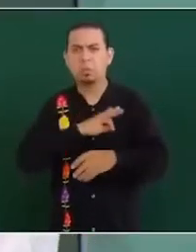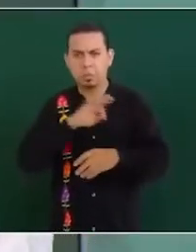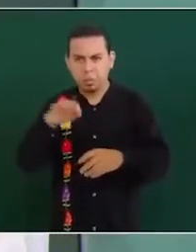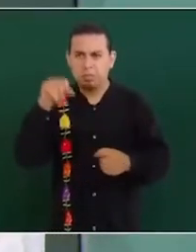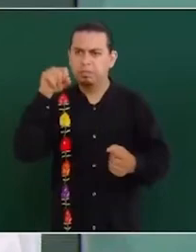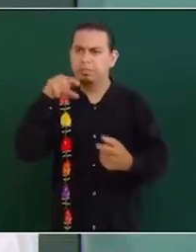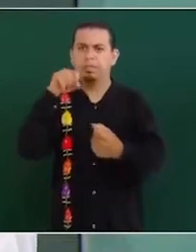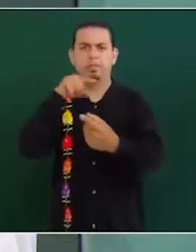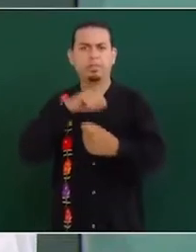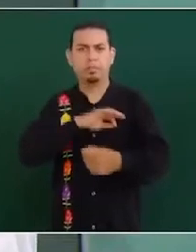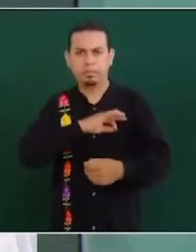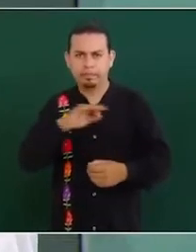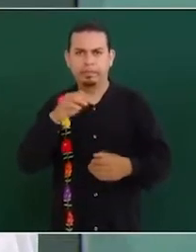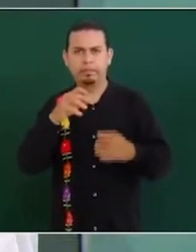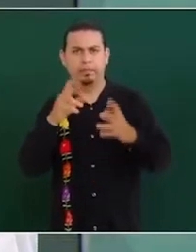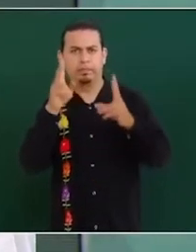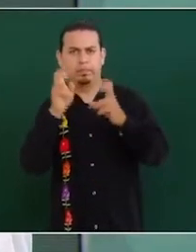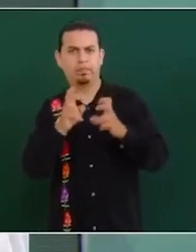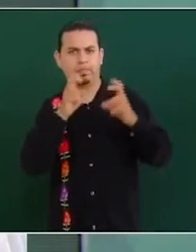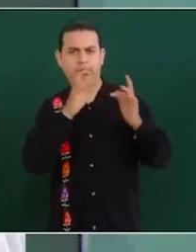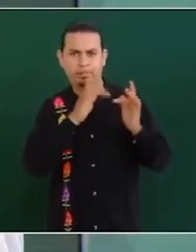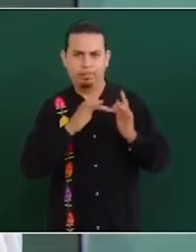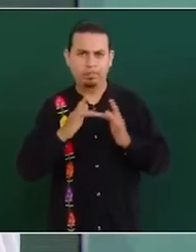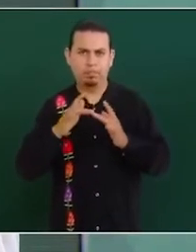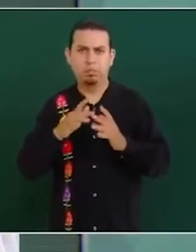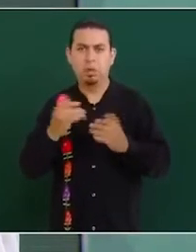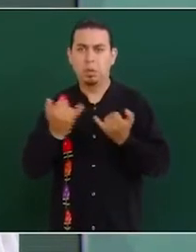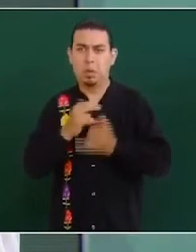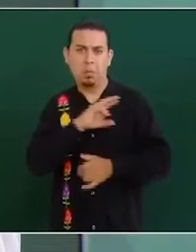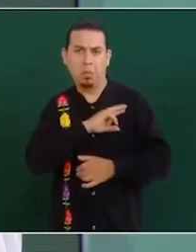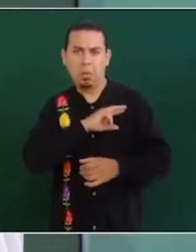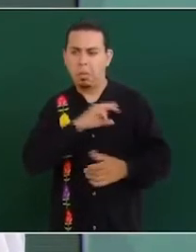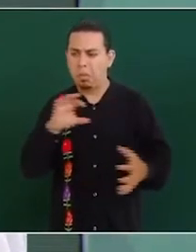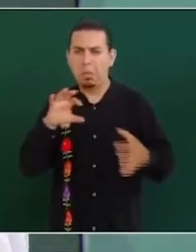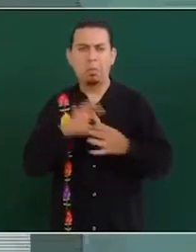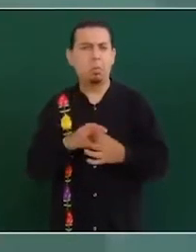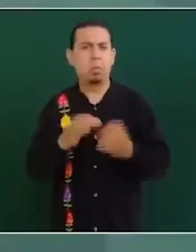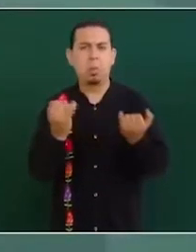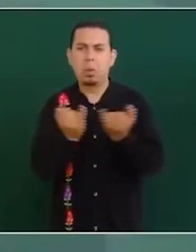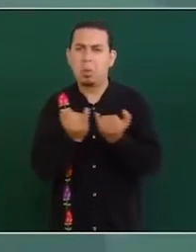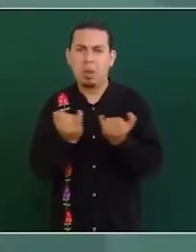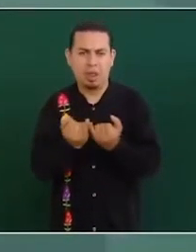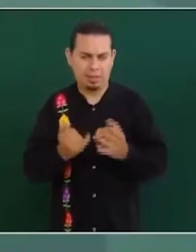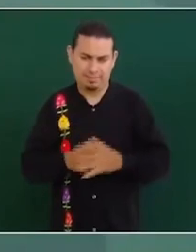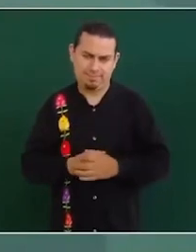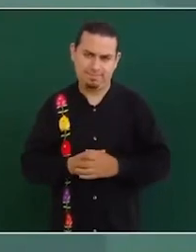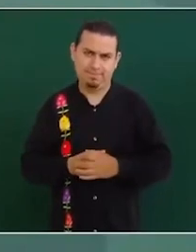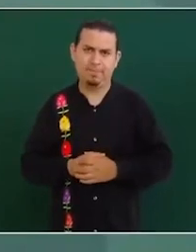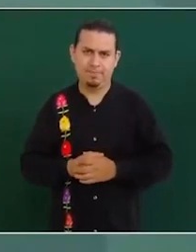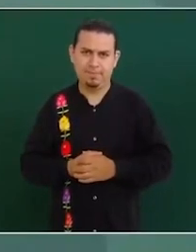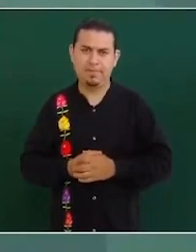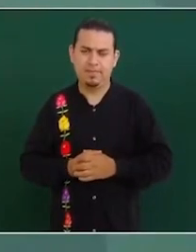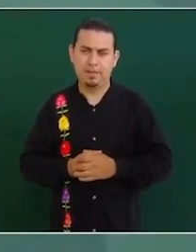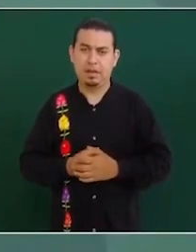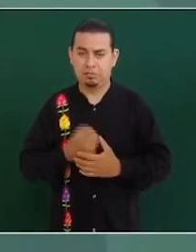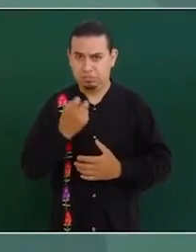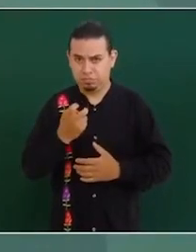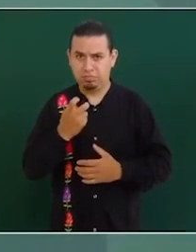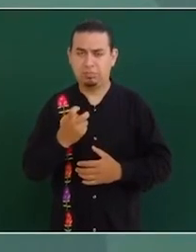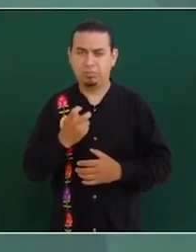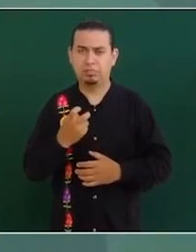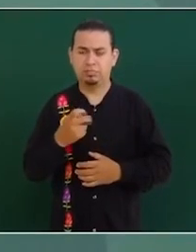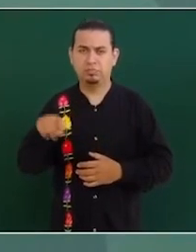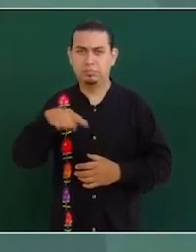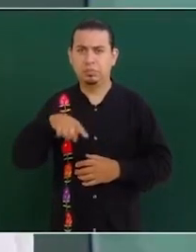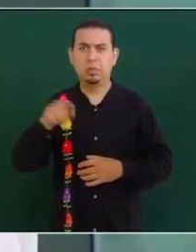red que utilizan empresas particulares. Entonces, estaba